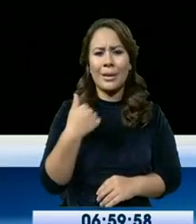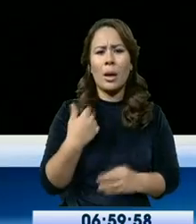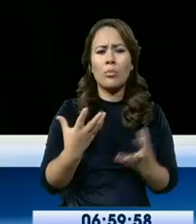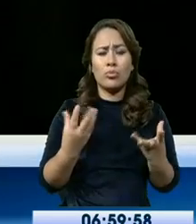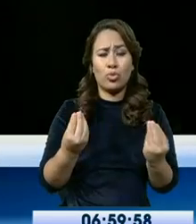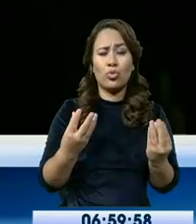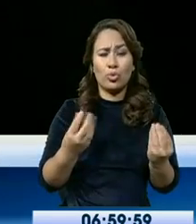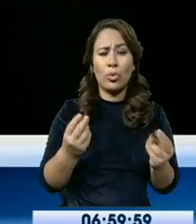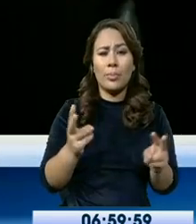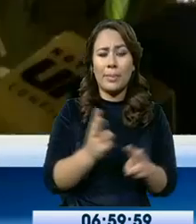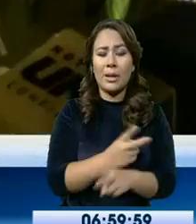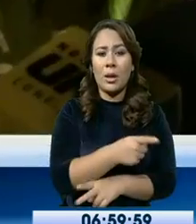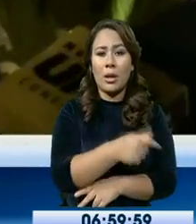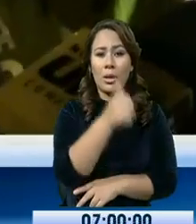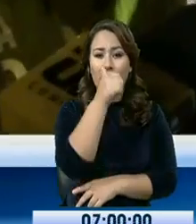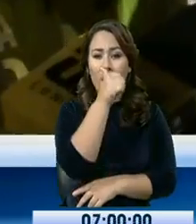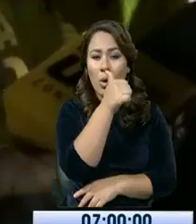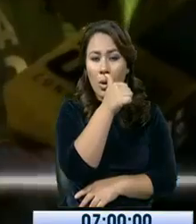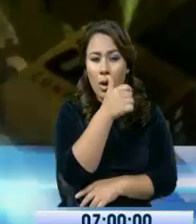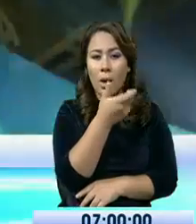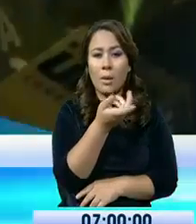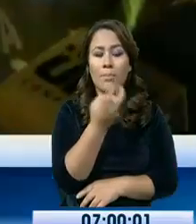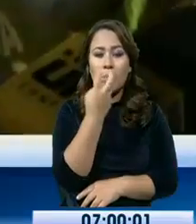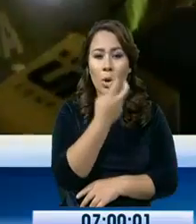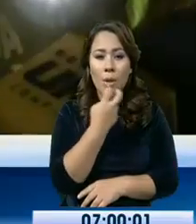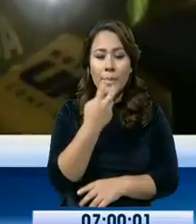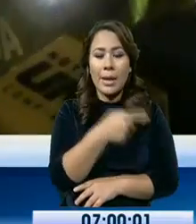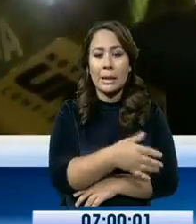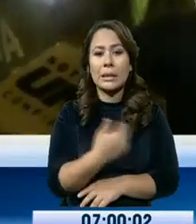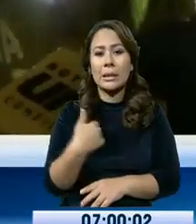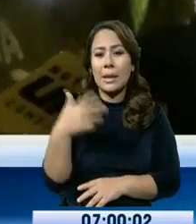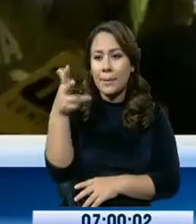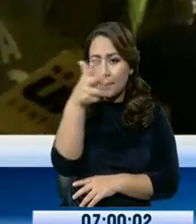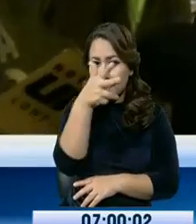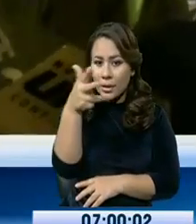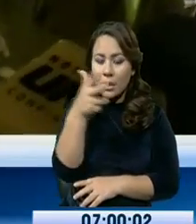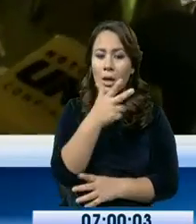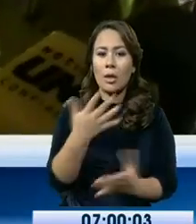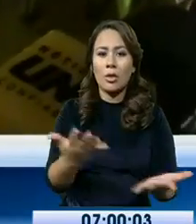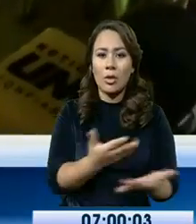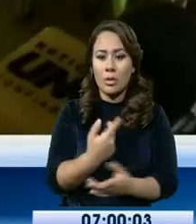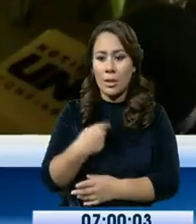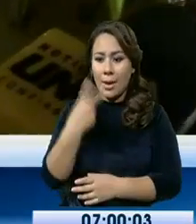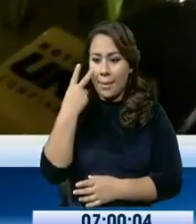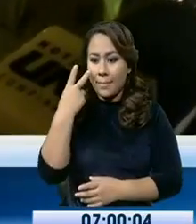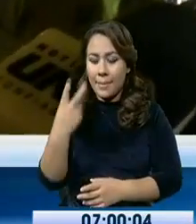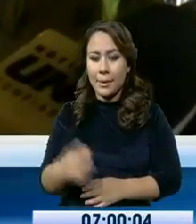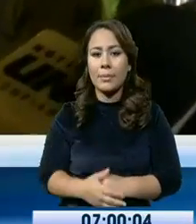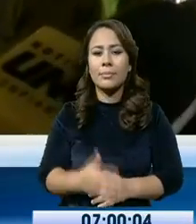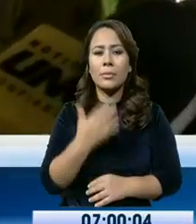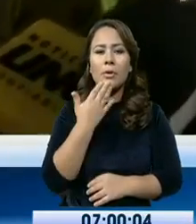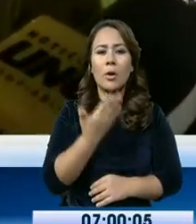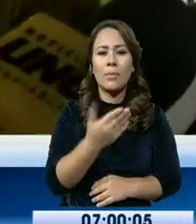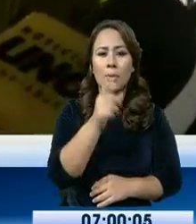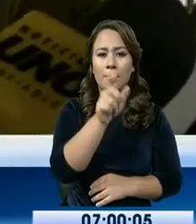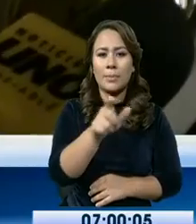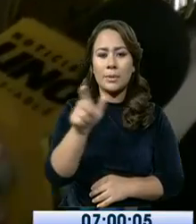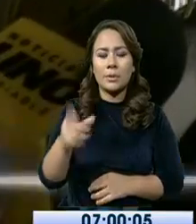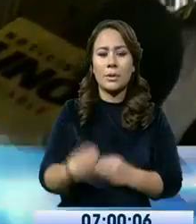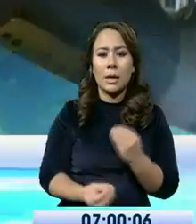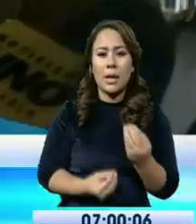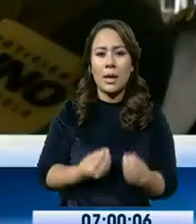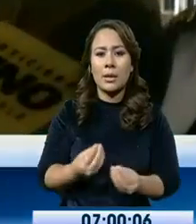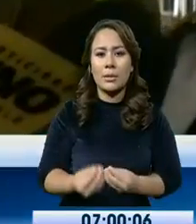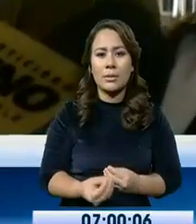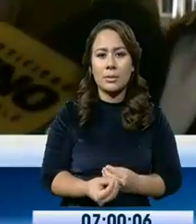cantidad de evidencias, básicamente videos en los que uno va a poder apreciar cómo es que estos ciudadanos realizaban